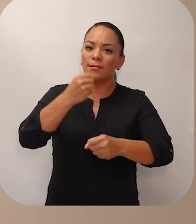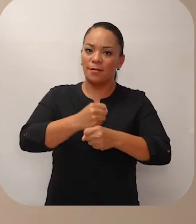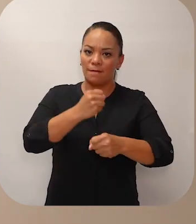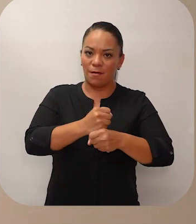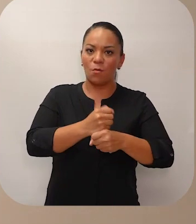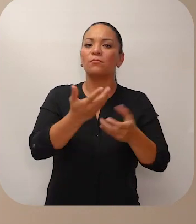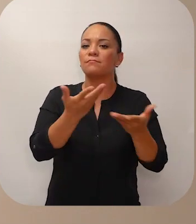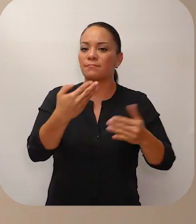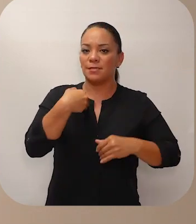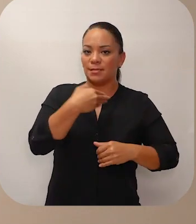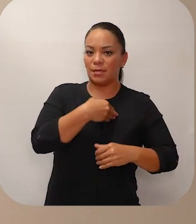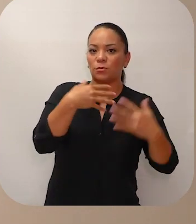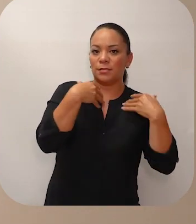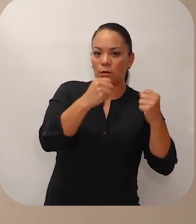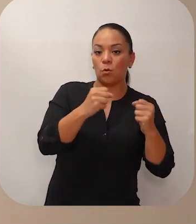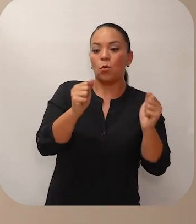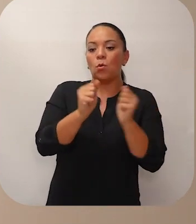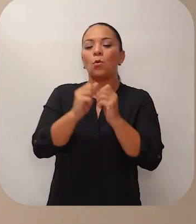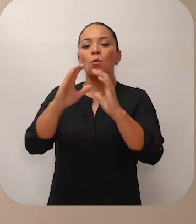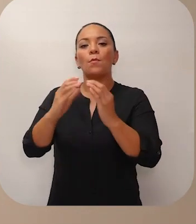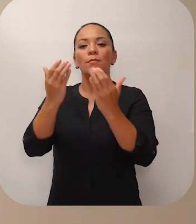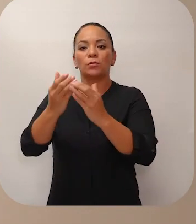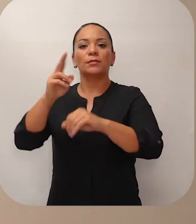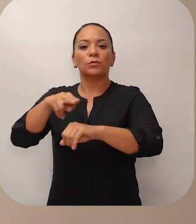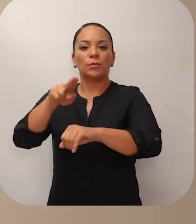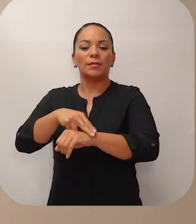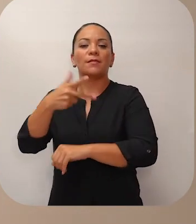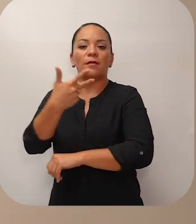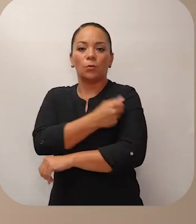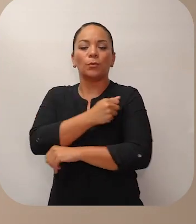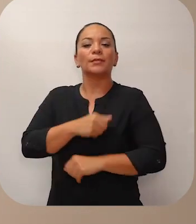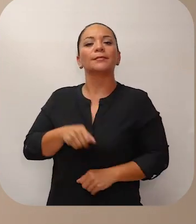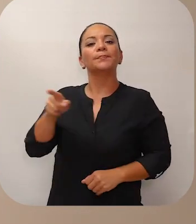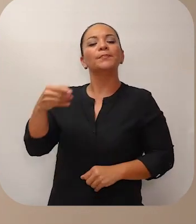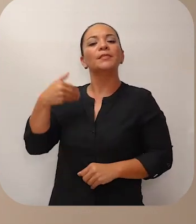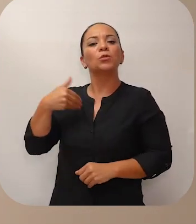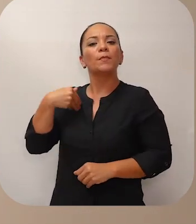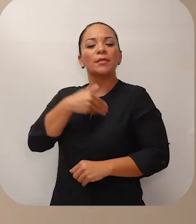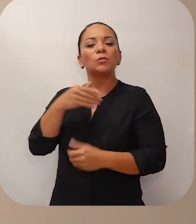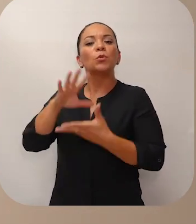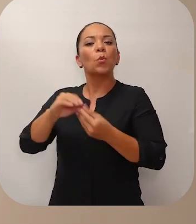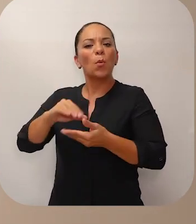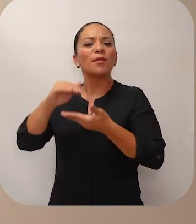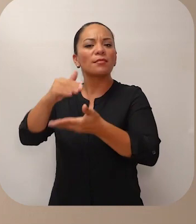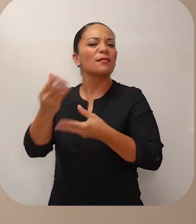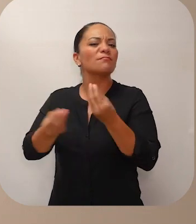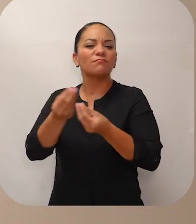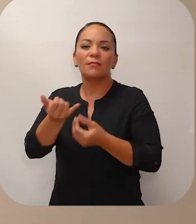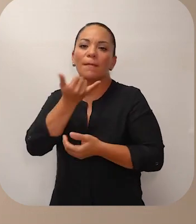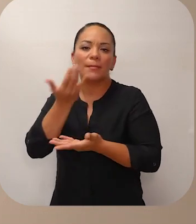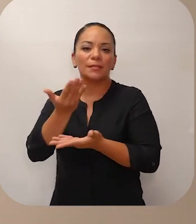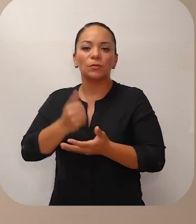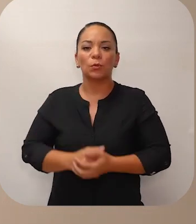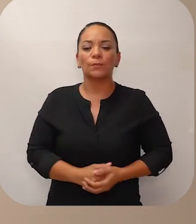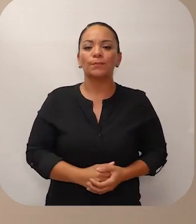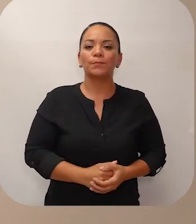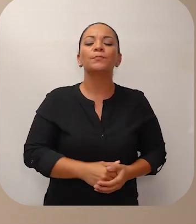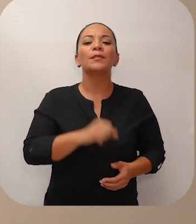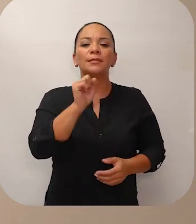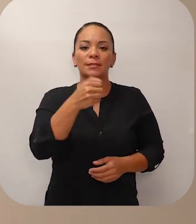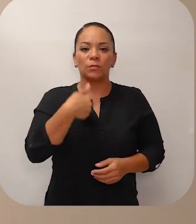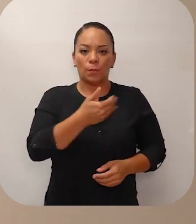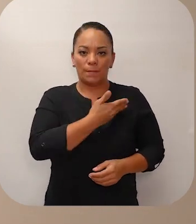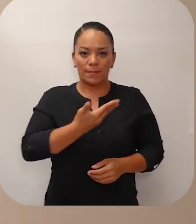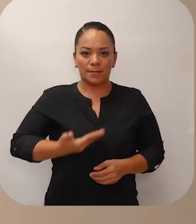trabajo del Ministerio de salud con la Comisión Nacional de vacunas cuéntele señor ministro interino qué es lo que pasó Sí